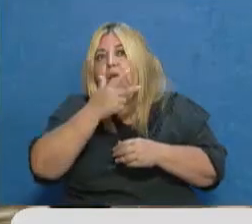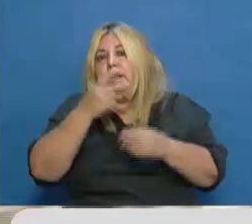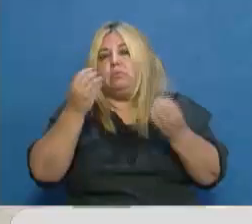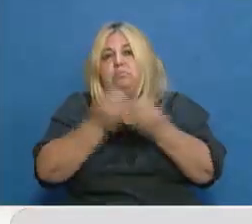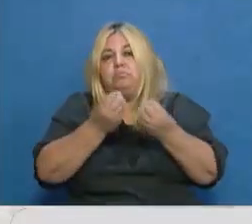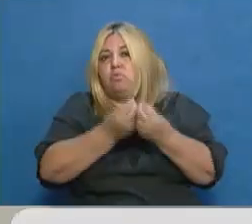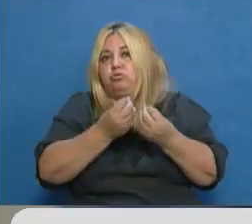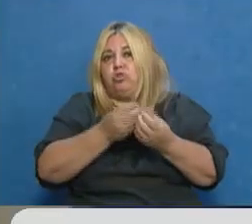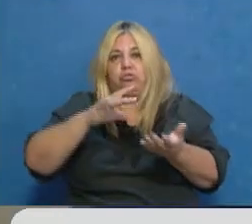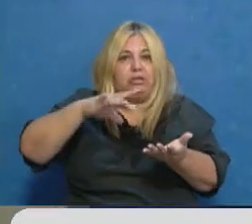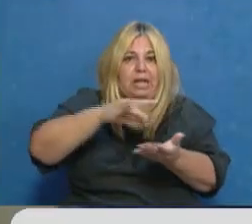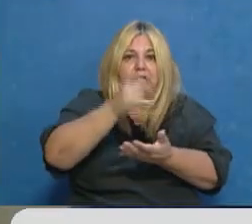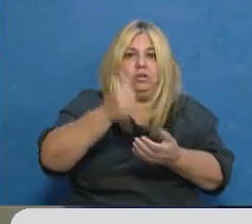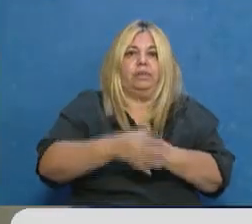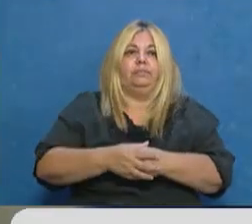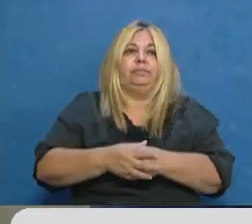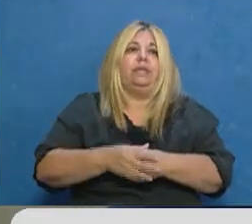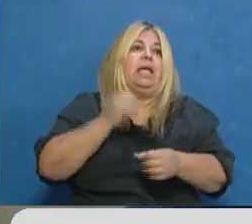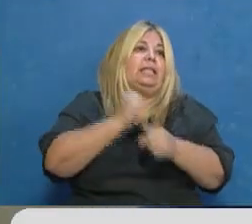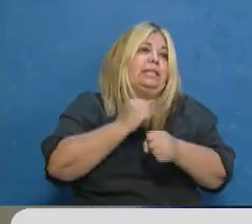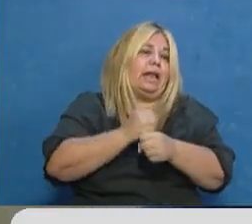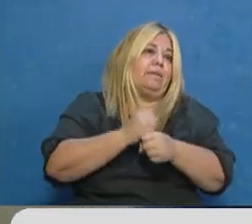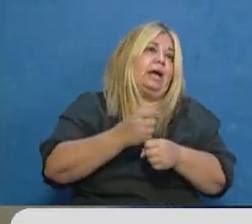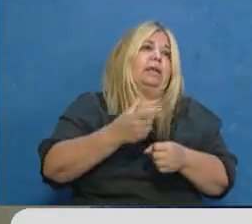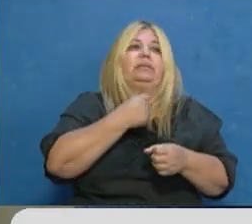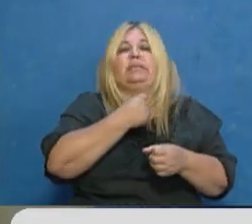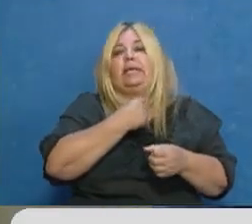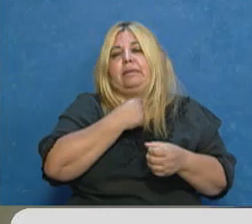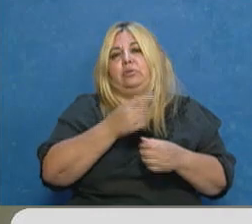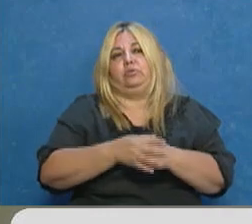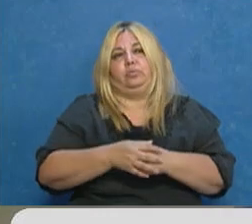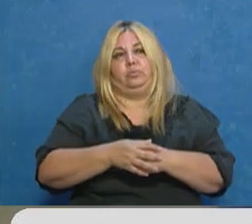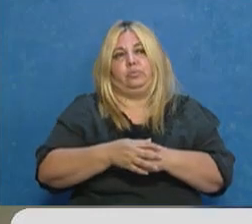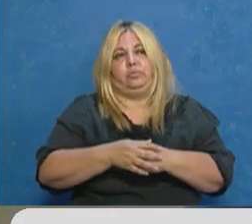funcionan casinos. Queremos trabajar. Hoy hacemos